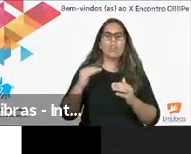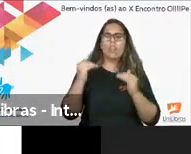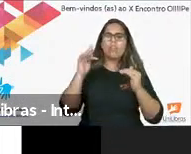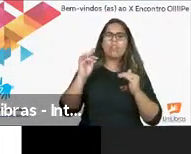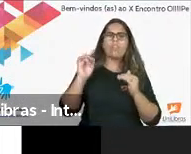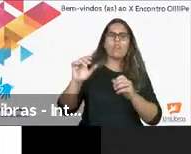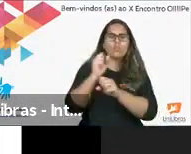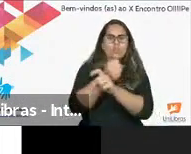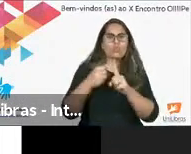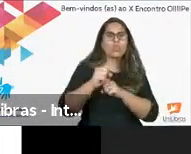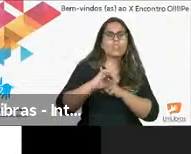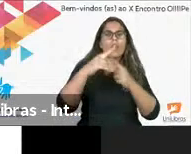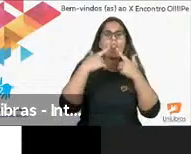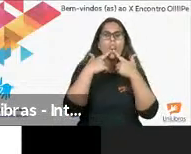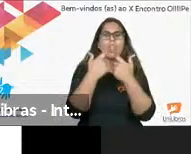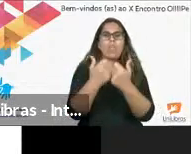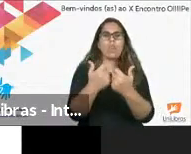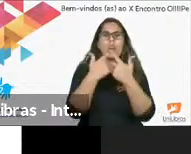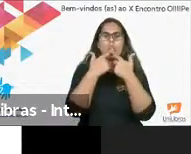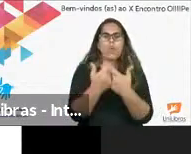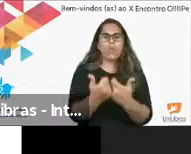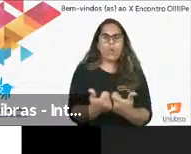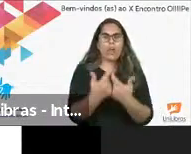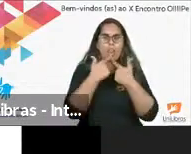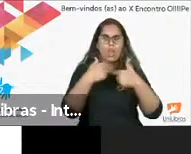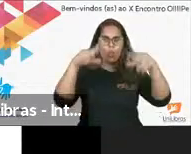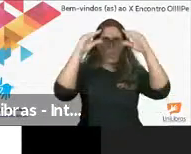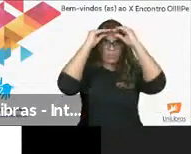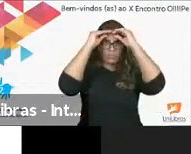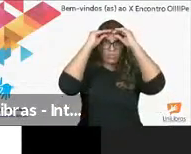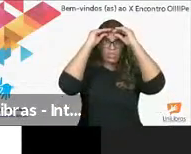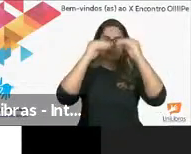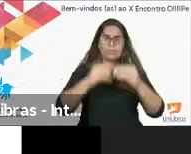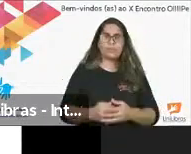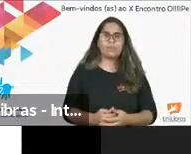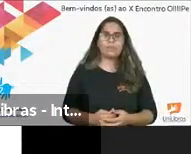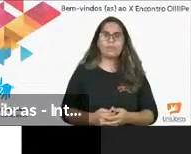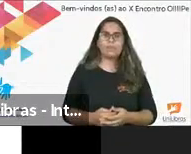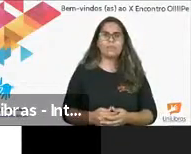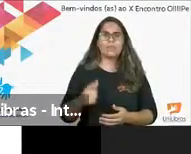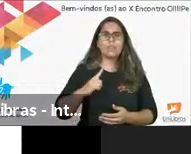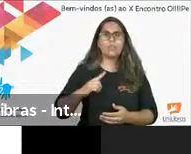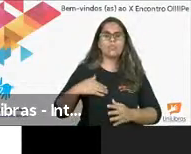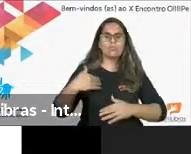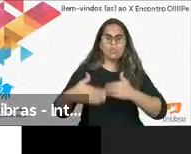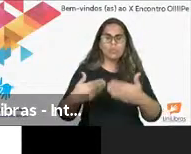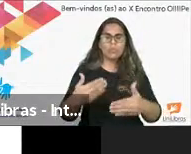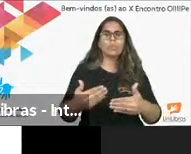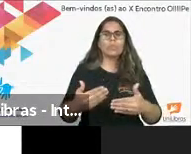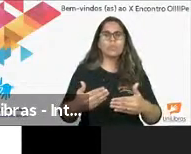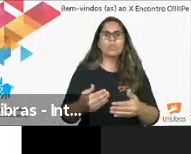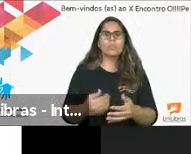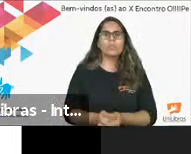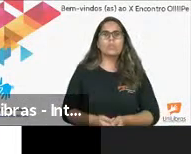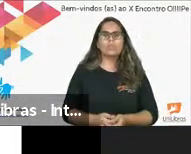en el lenguaje, como una dialéctica recursiva entre dominios operacionales distintos. La acción,